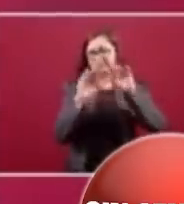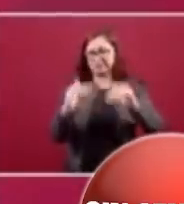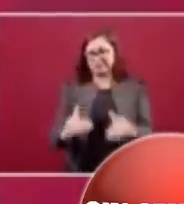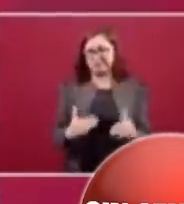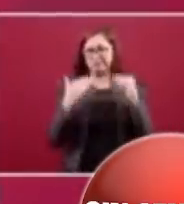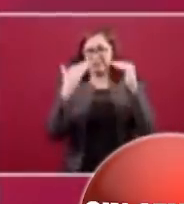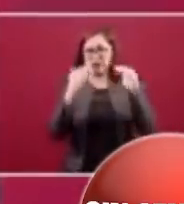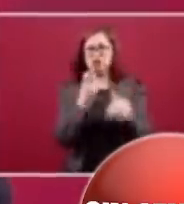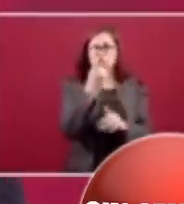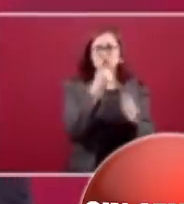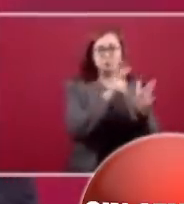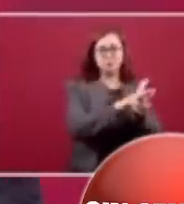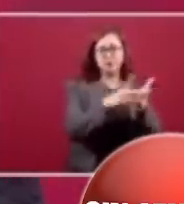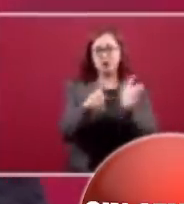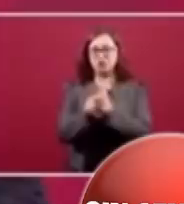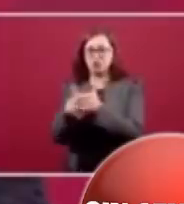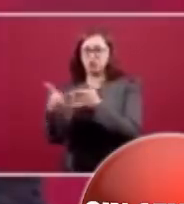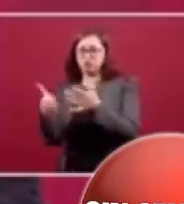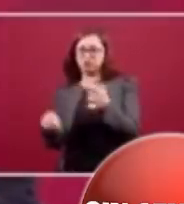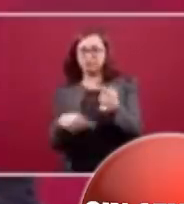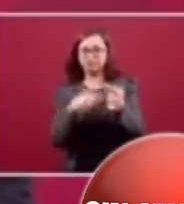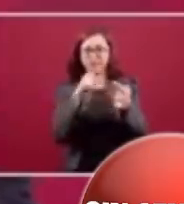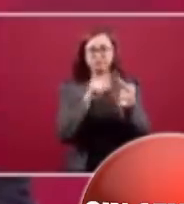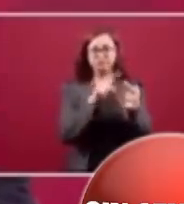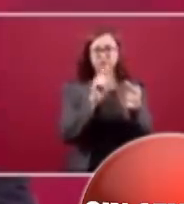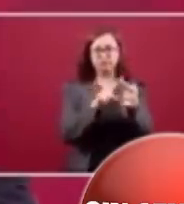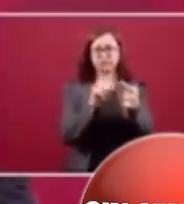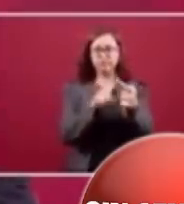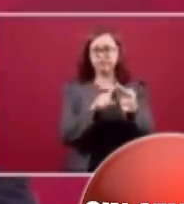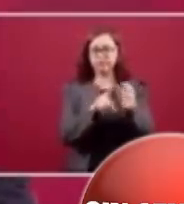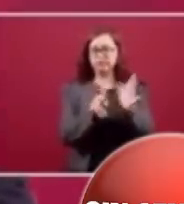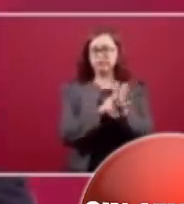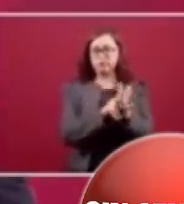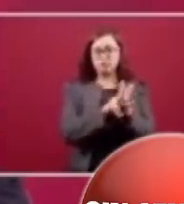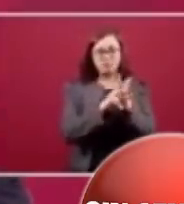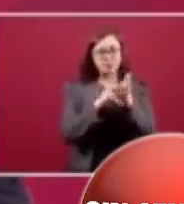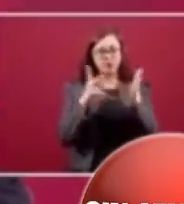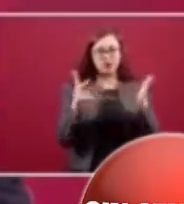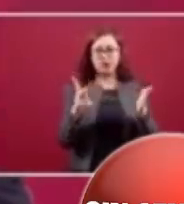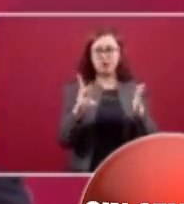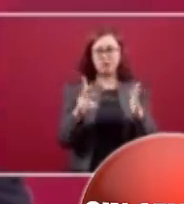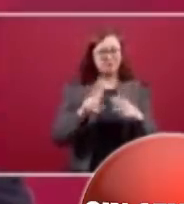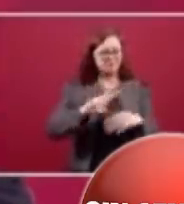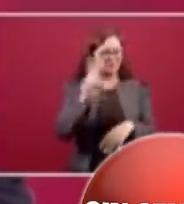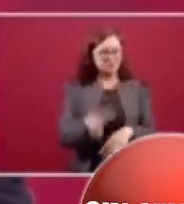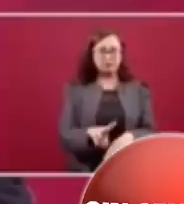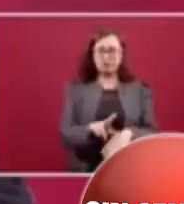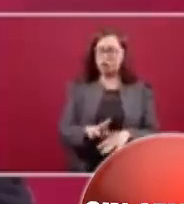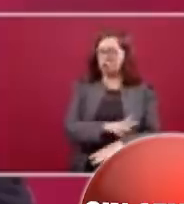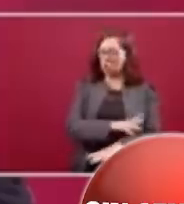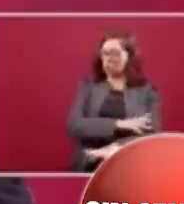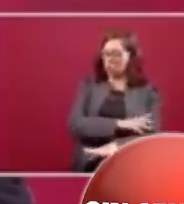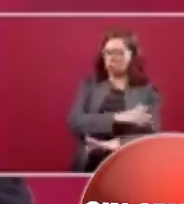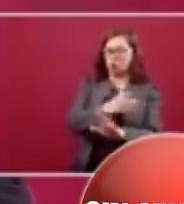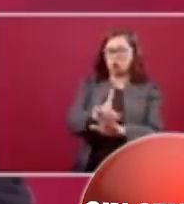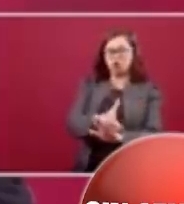importantes. Uno, de plano, en contra nuestra.